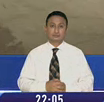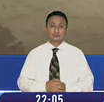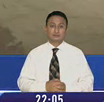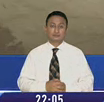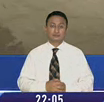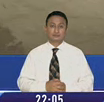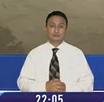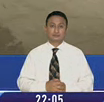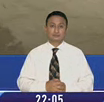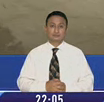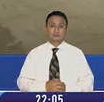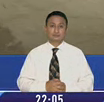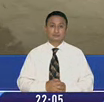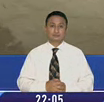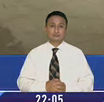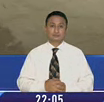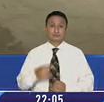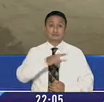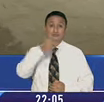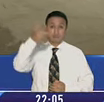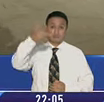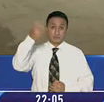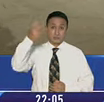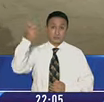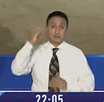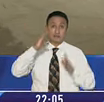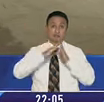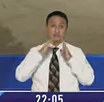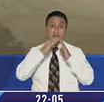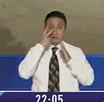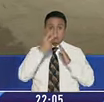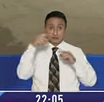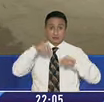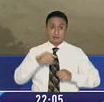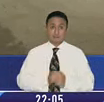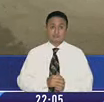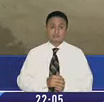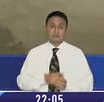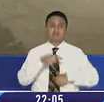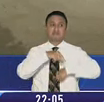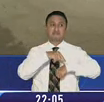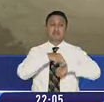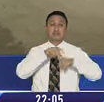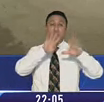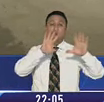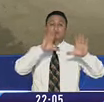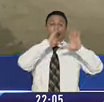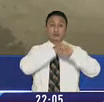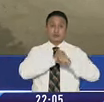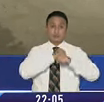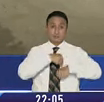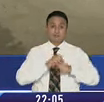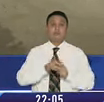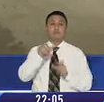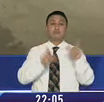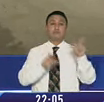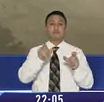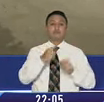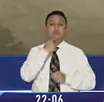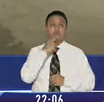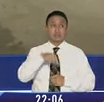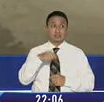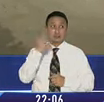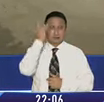El hecho quedó registrado en las cámaras de seguridad de las viviendas de la zona. Ocurrió pasada las 9 de la noche. Los moradores dicen